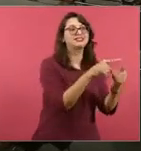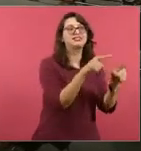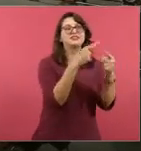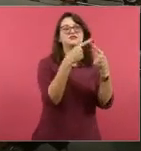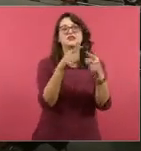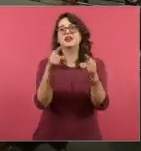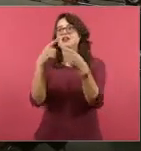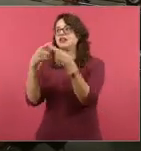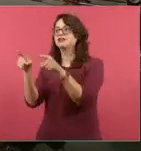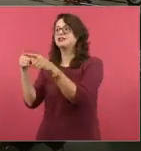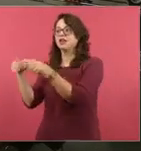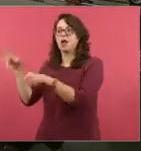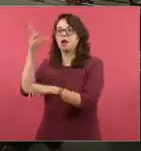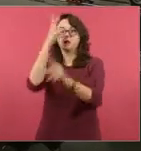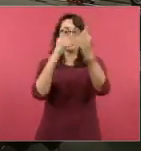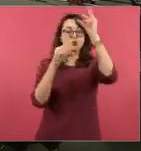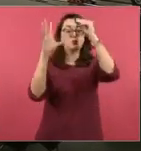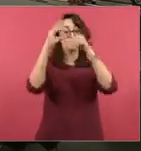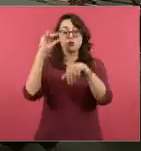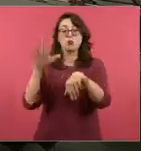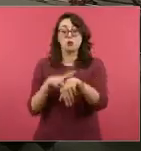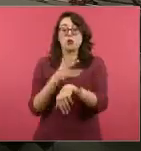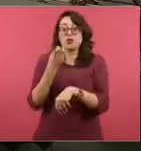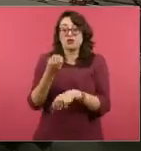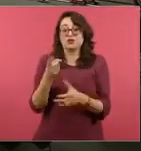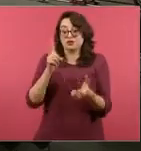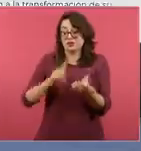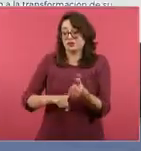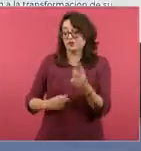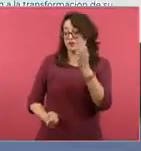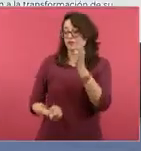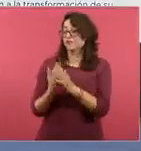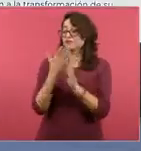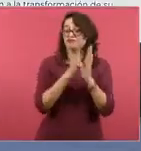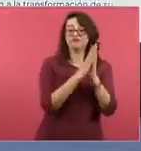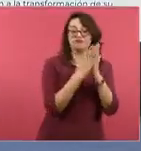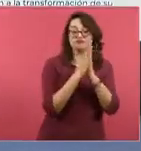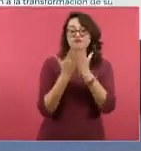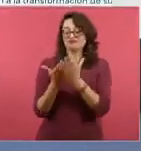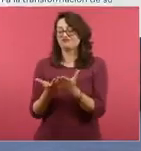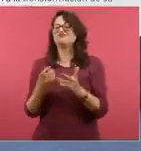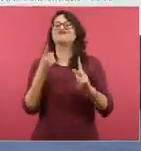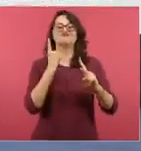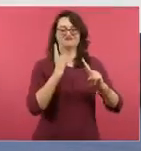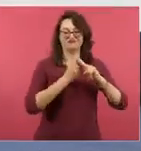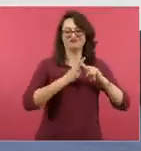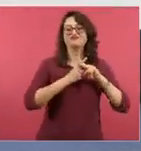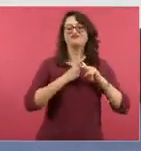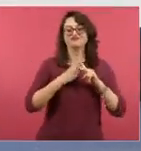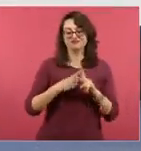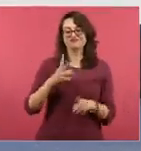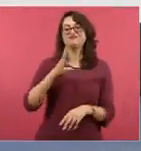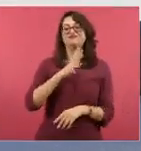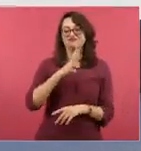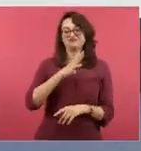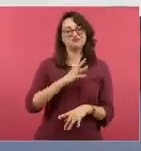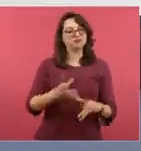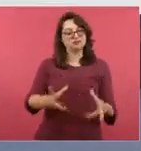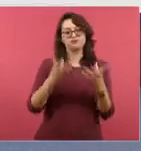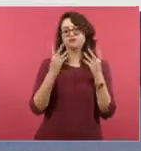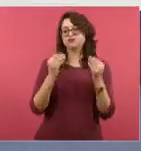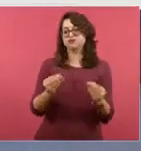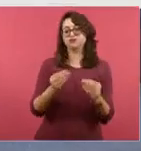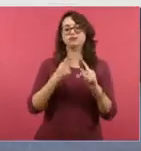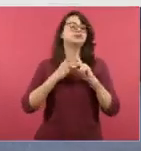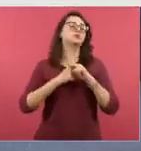muchas relaciones, bastantes relaciones, desarrollo de habilidades. Estas habilidades,